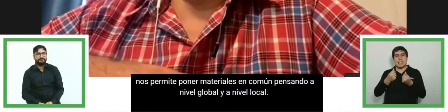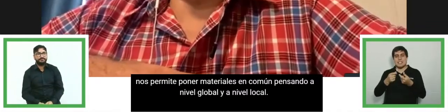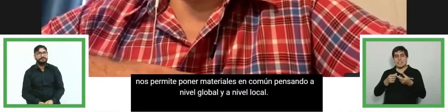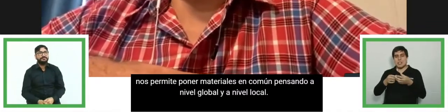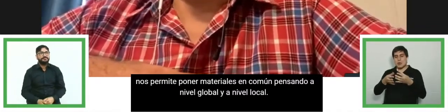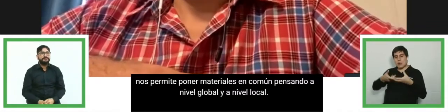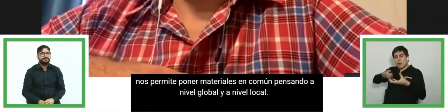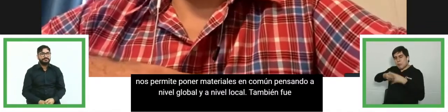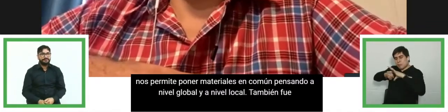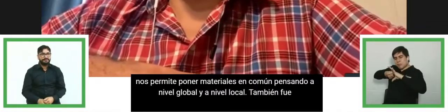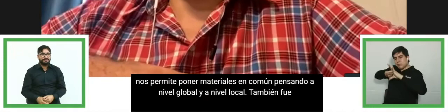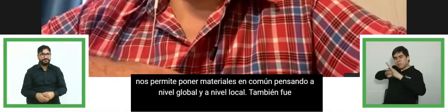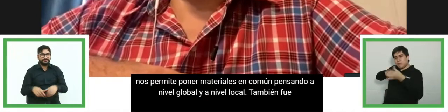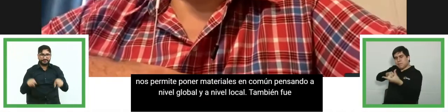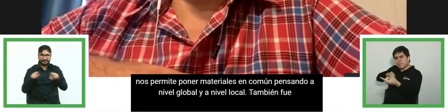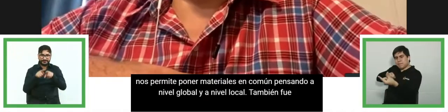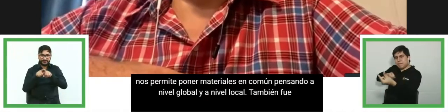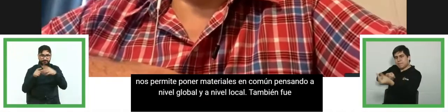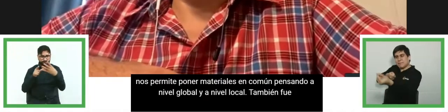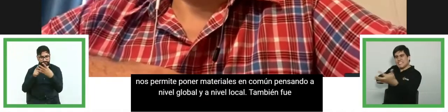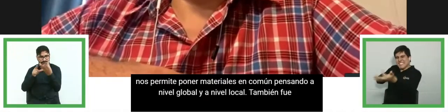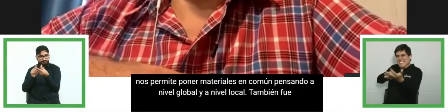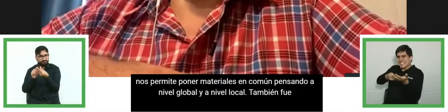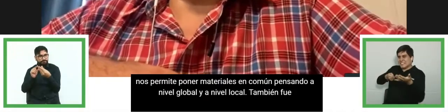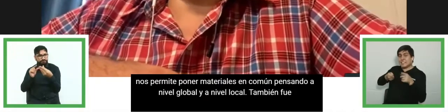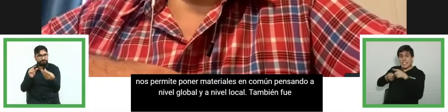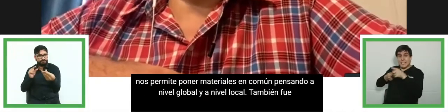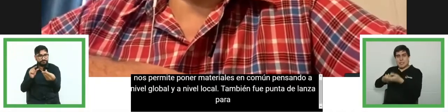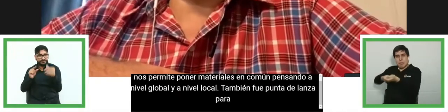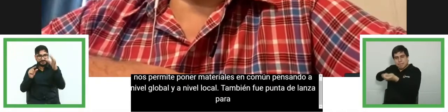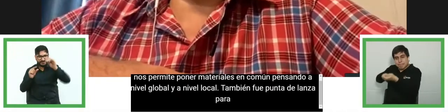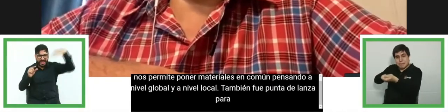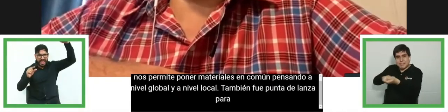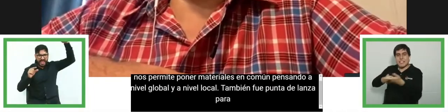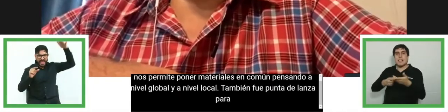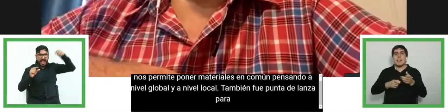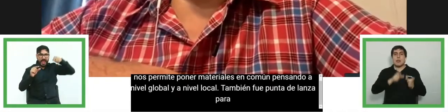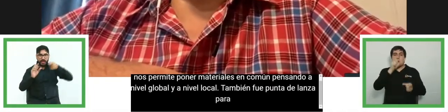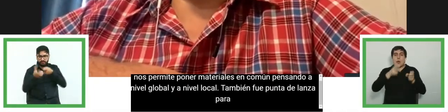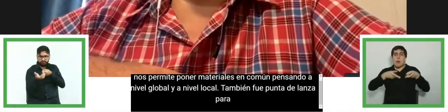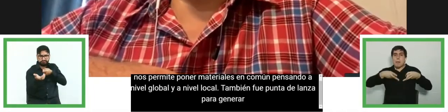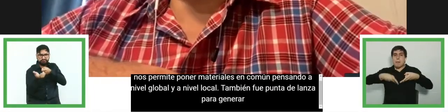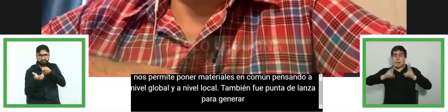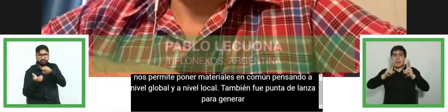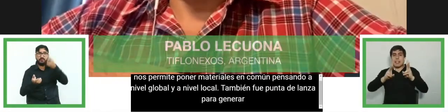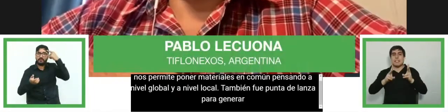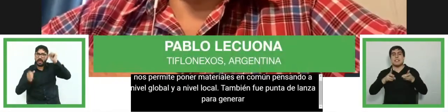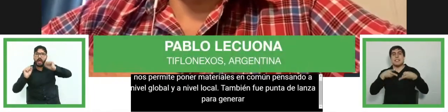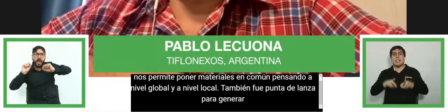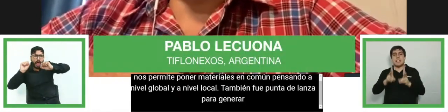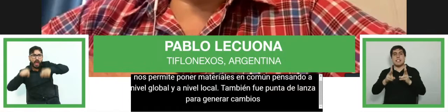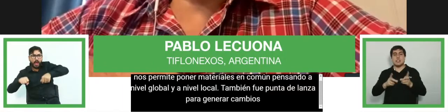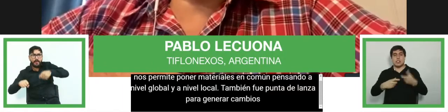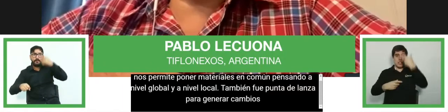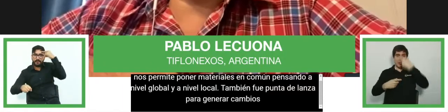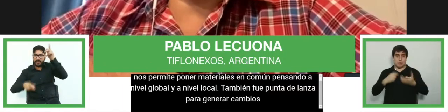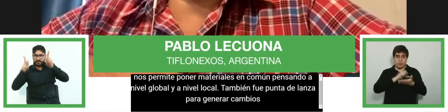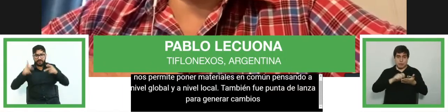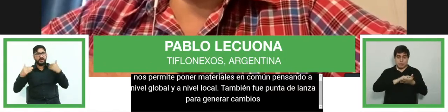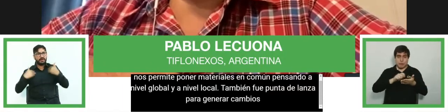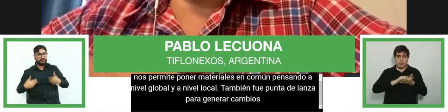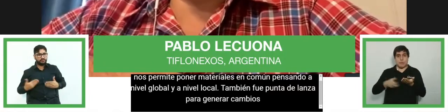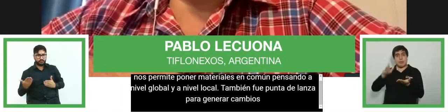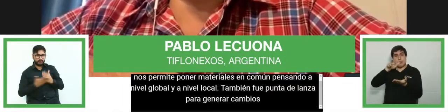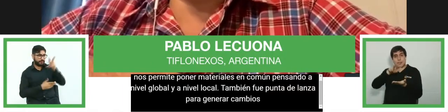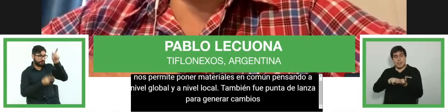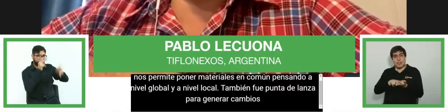a nivel global en temas relacionados con derechos de autor y acceso a la lectura, pues como la misma Convención de los Derechos de